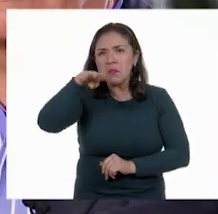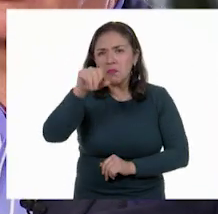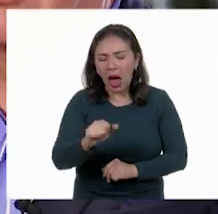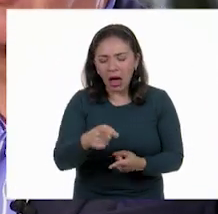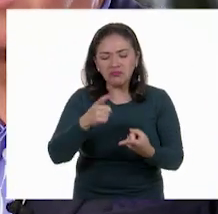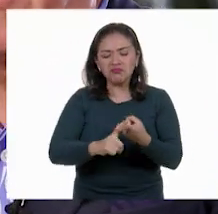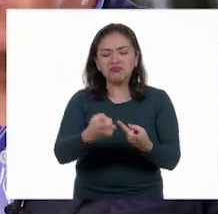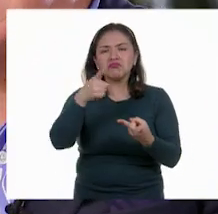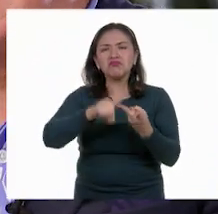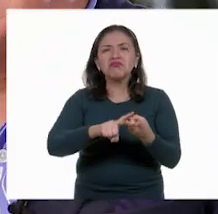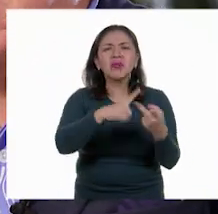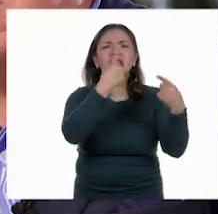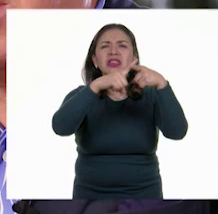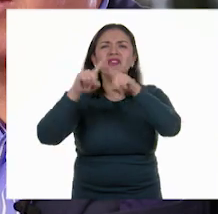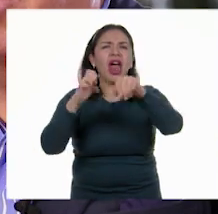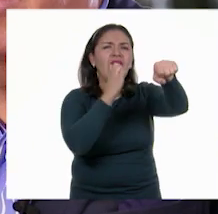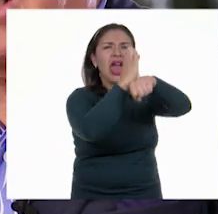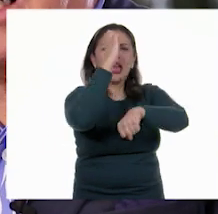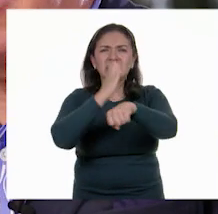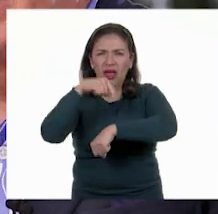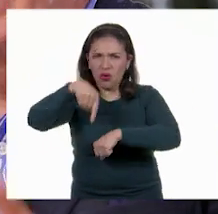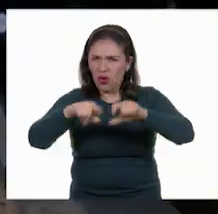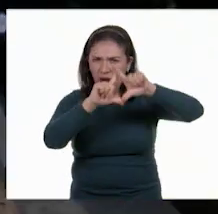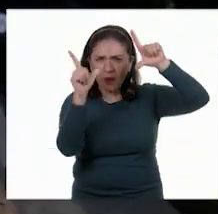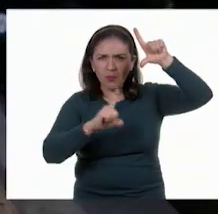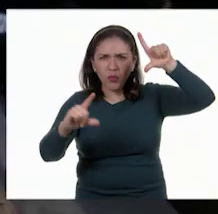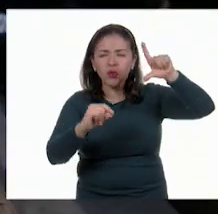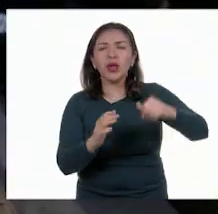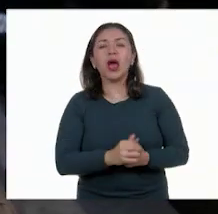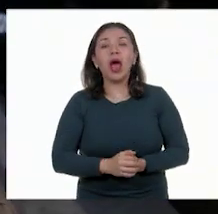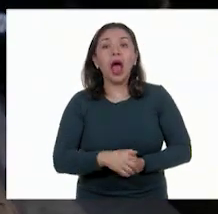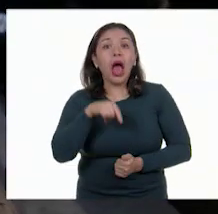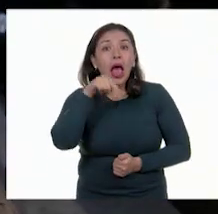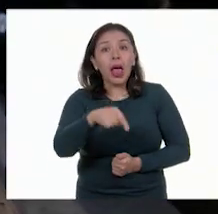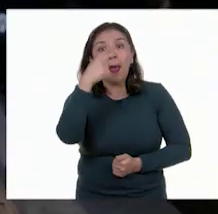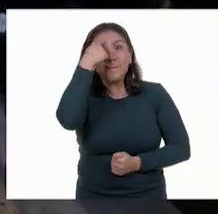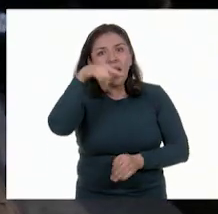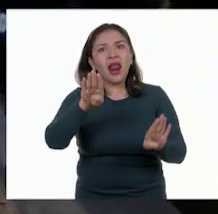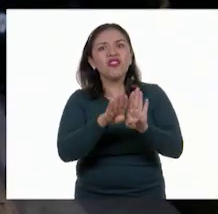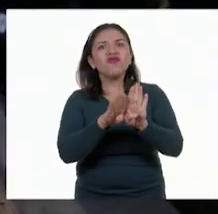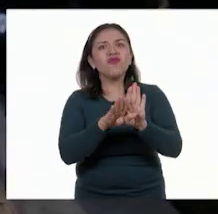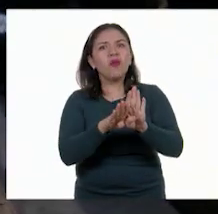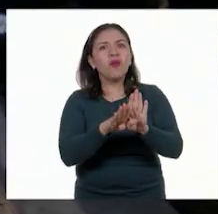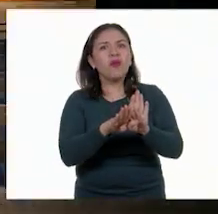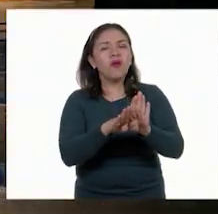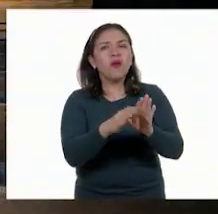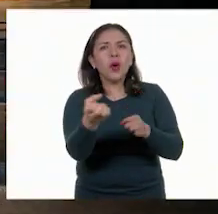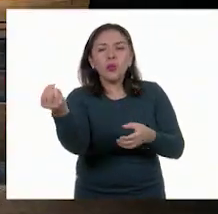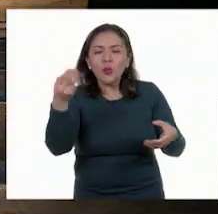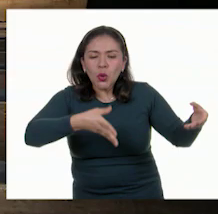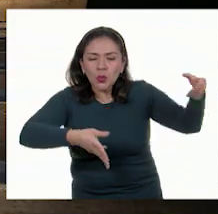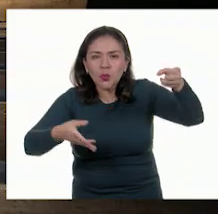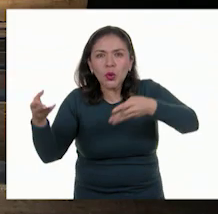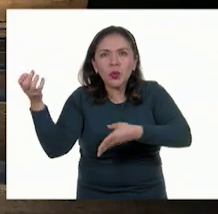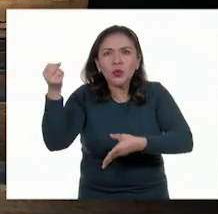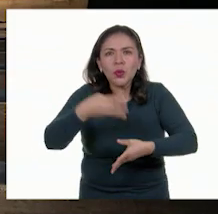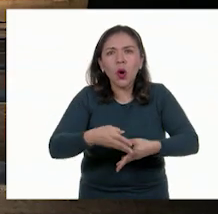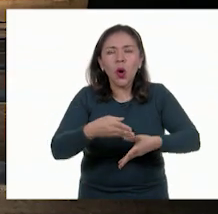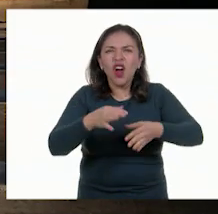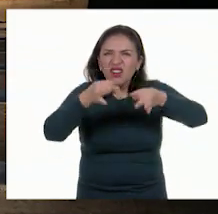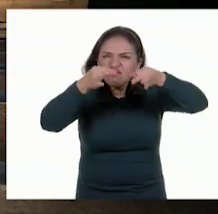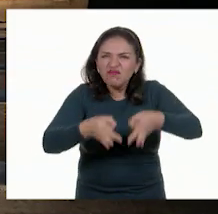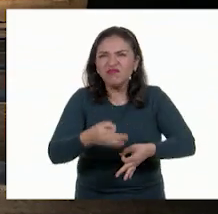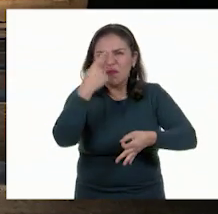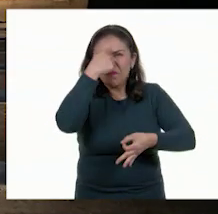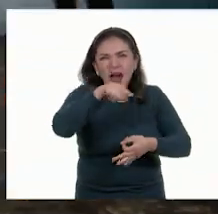algunos casos de los diferentes estados de la República, en donde dan el repertorio, digamos, puro